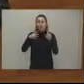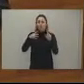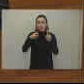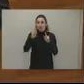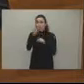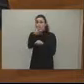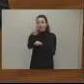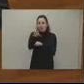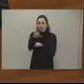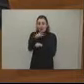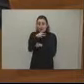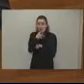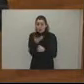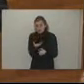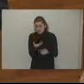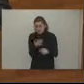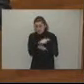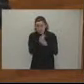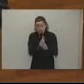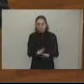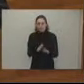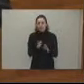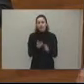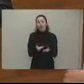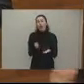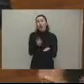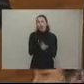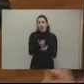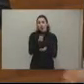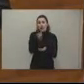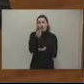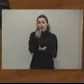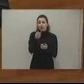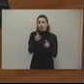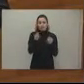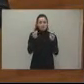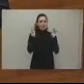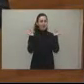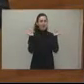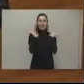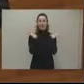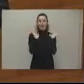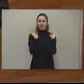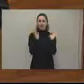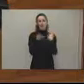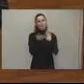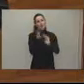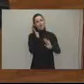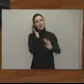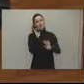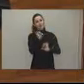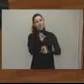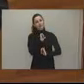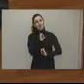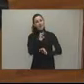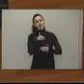embarca a las camisas viejas casquistas y usted se queda como el capitán araña en el puerto. Cuando